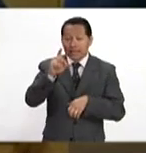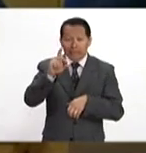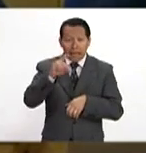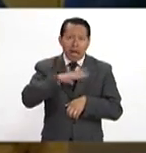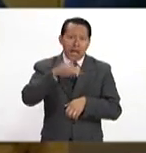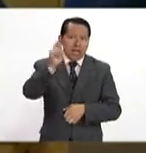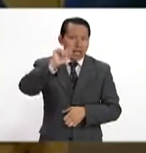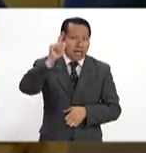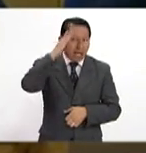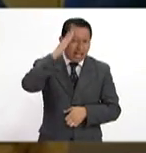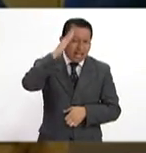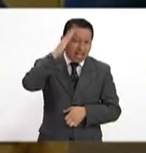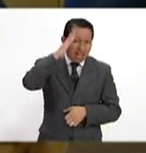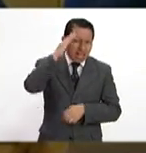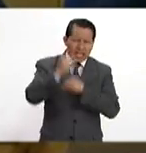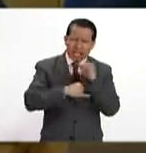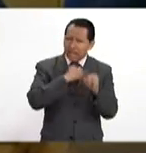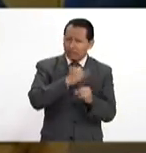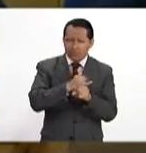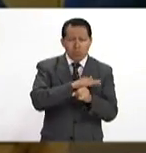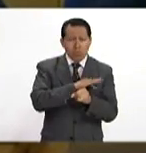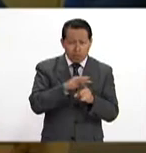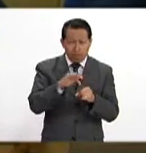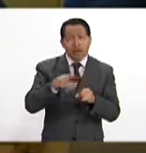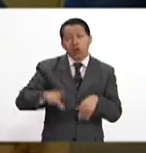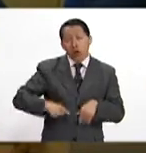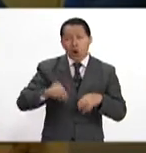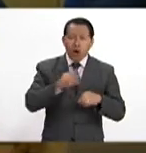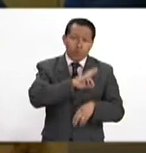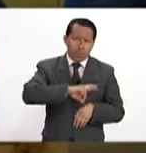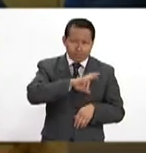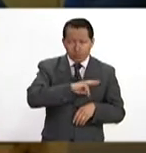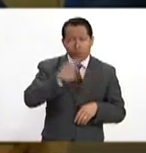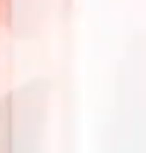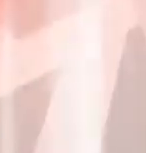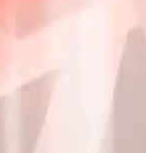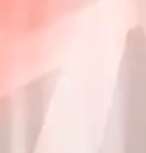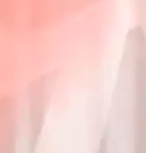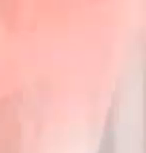distinguidos líderes internacionales de los sectores público y privado, así como de la academia.